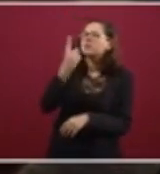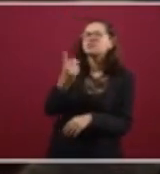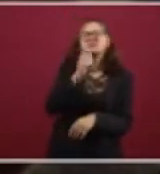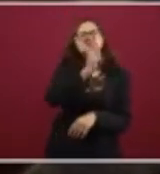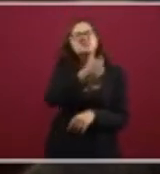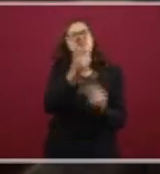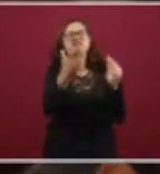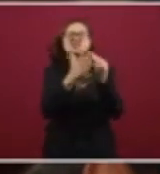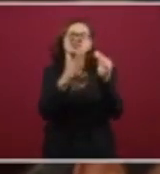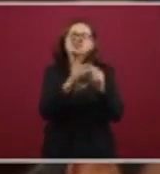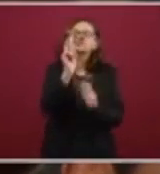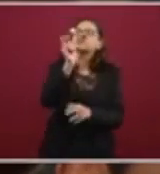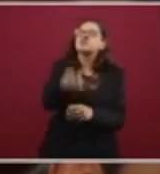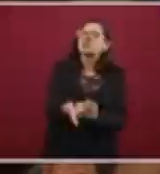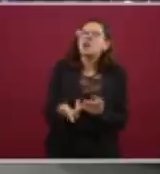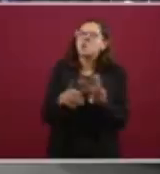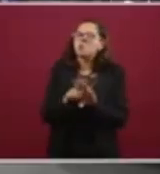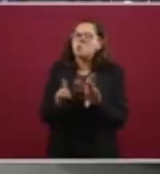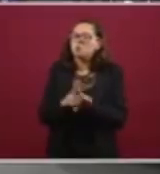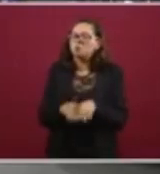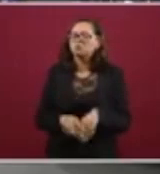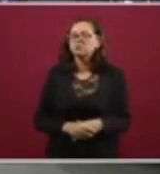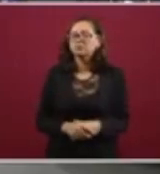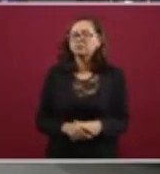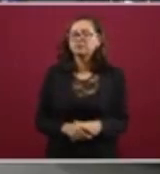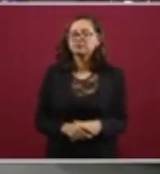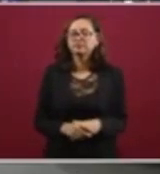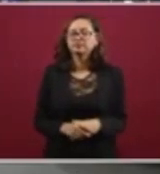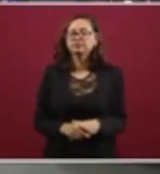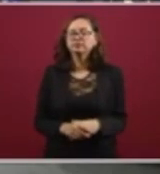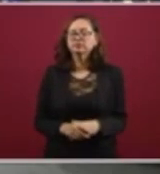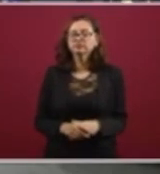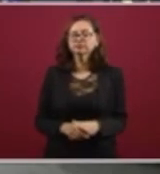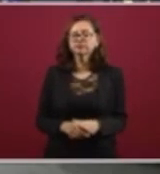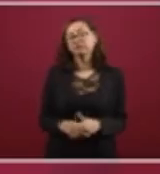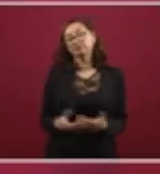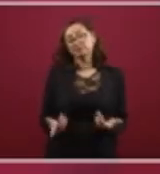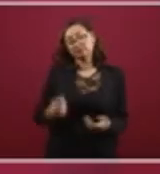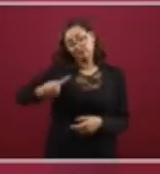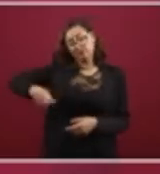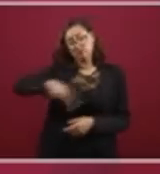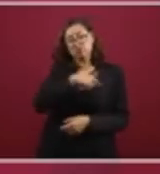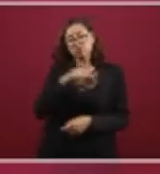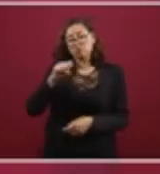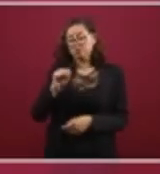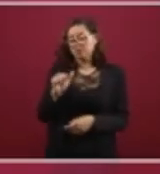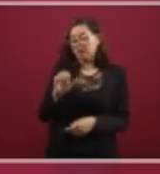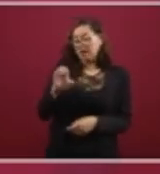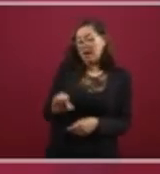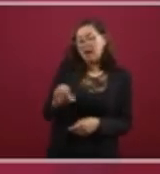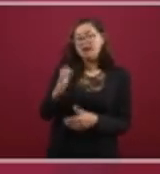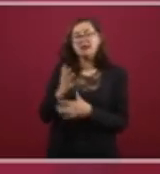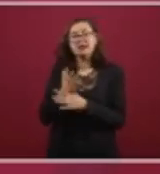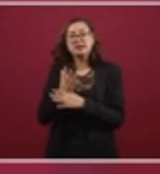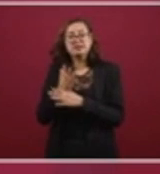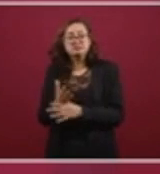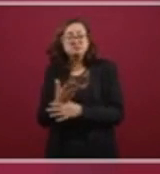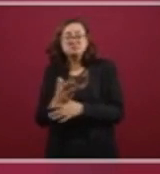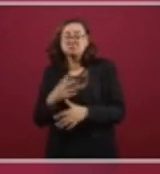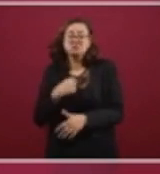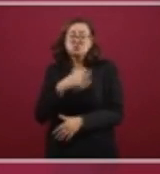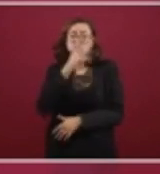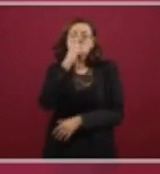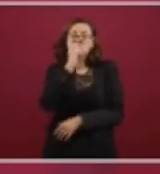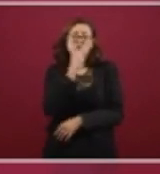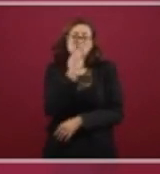en qué condiciones están? Bueno, al Instituto para devolverle el pueblo robado, creo que en este momento